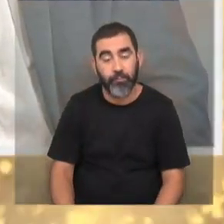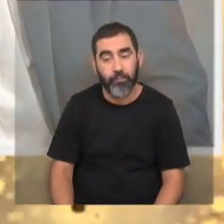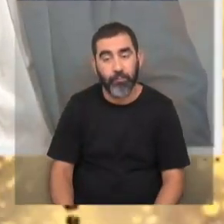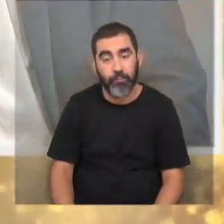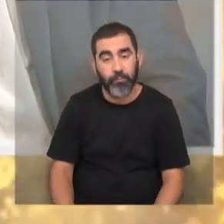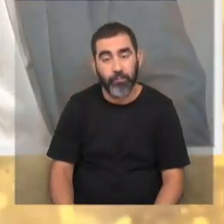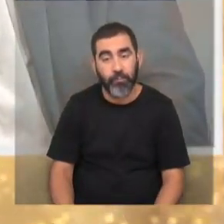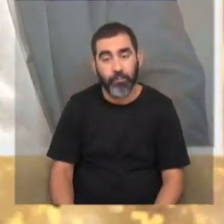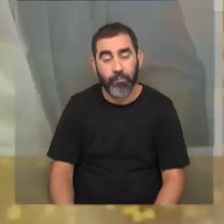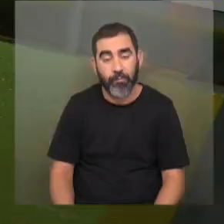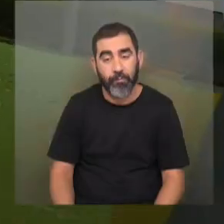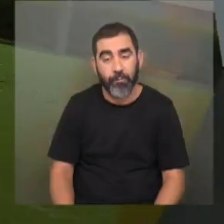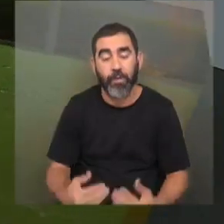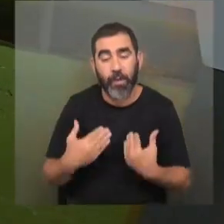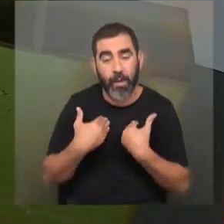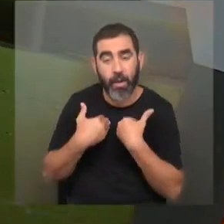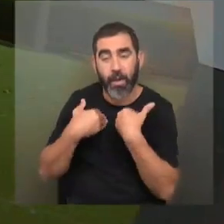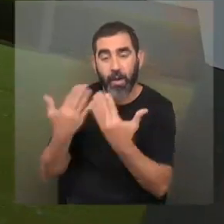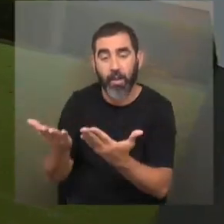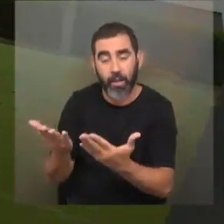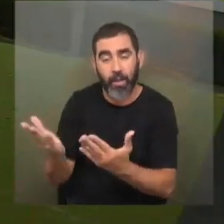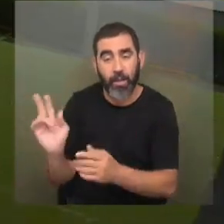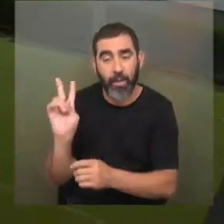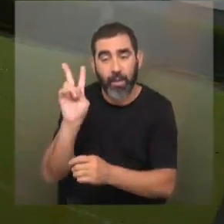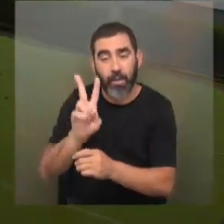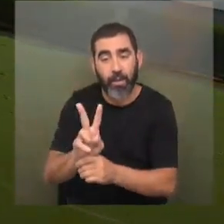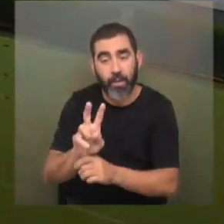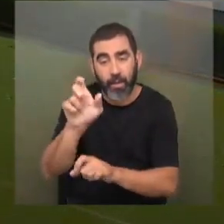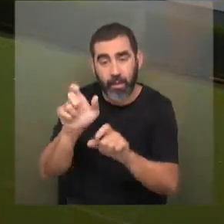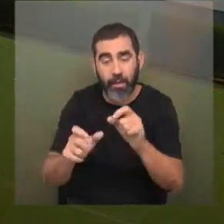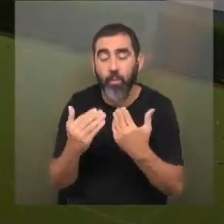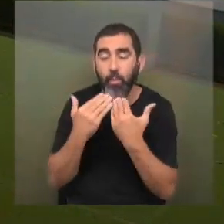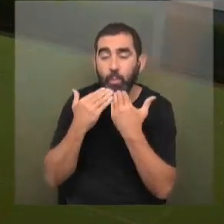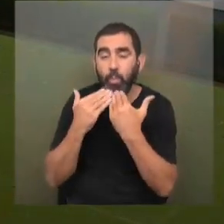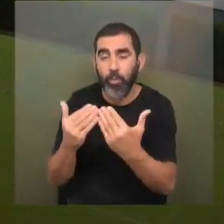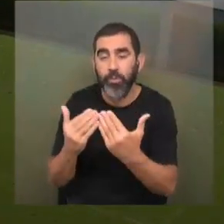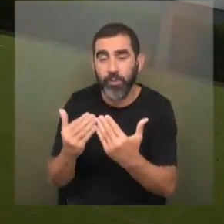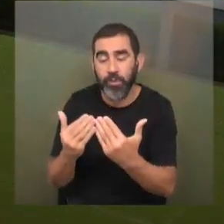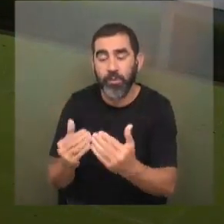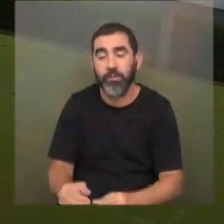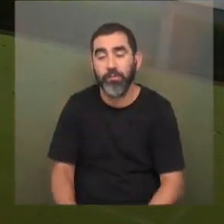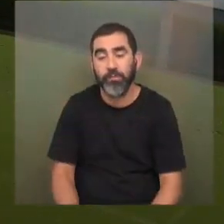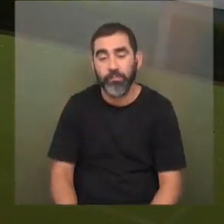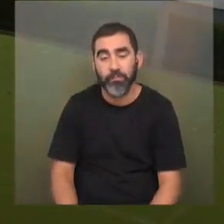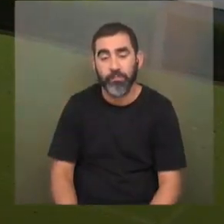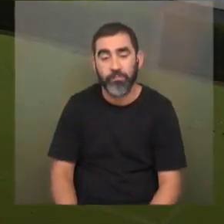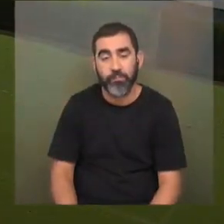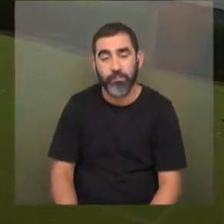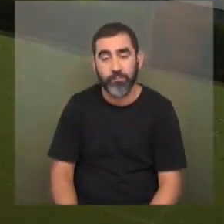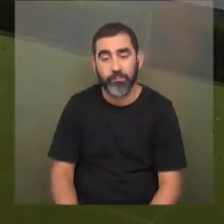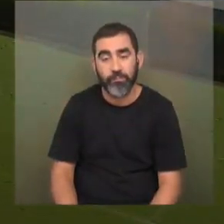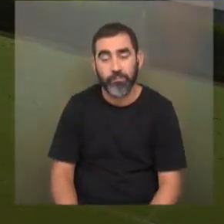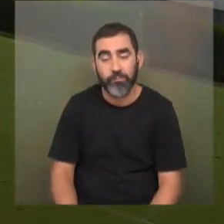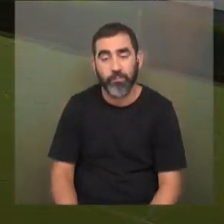ciencia. Ezequiel, el presente de quienes nos visitan, de Ística Objetos. Muchísimas gracias. Muchísimas gracias por acompañarnos. Y bueno, la seguimos más adelante.